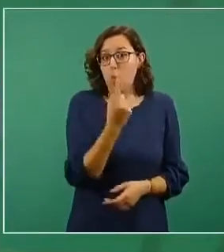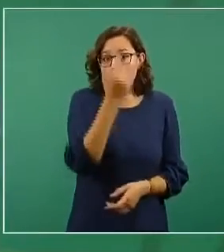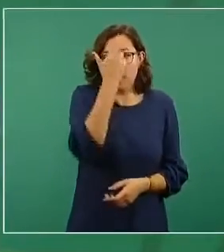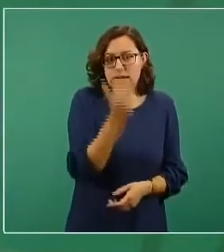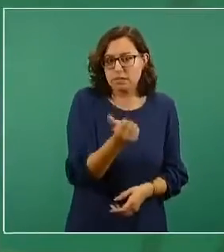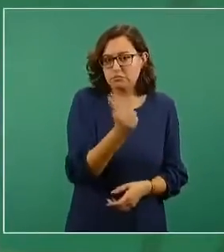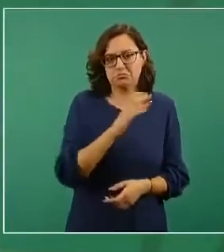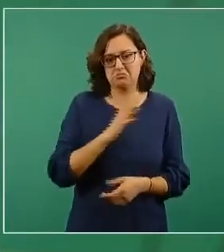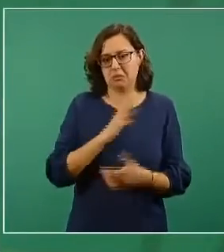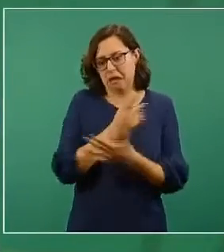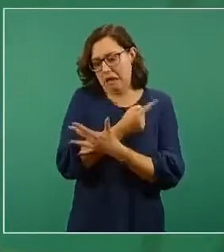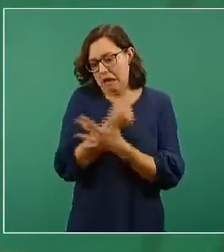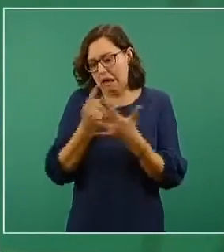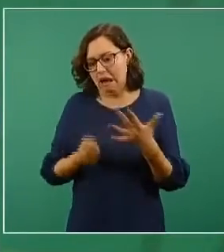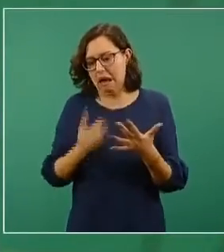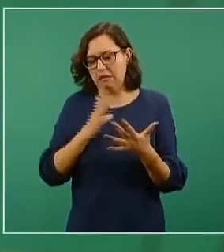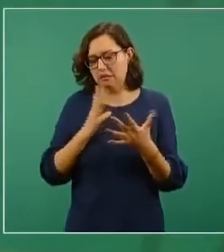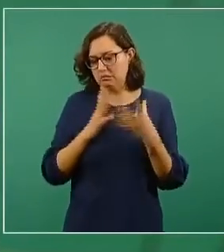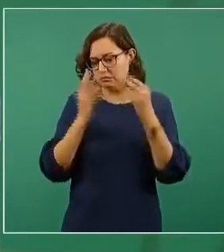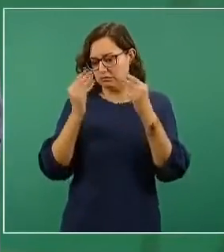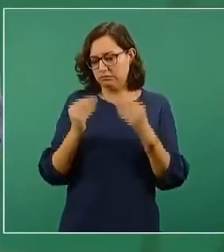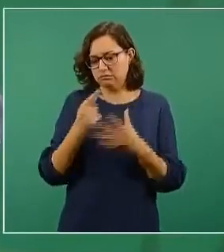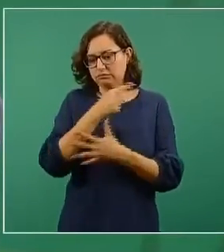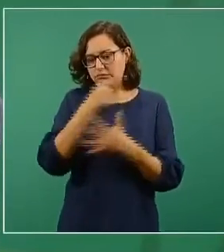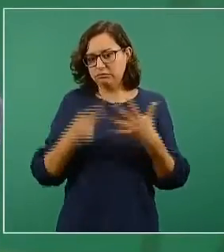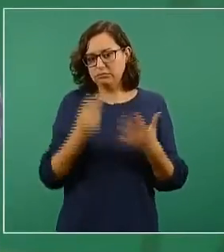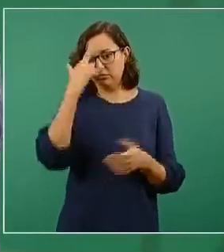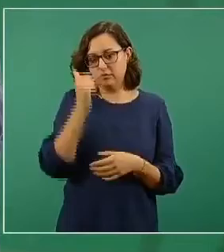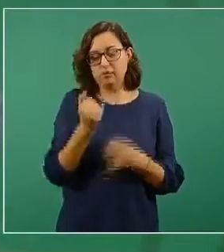Volvemos a también los temas de 2020.